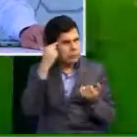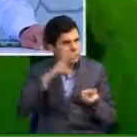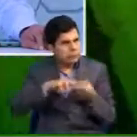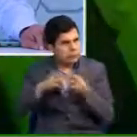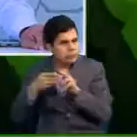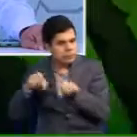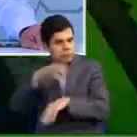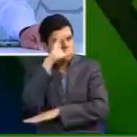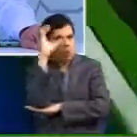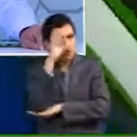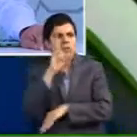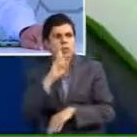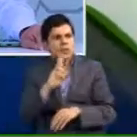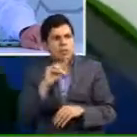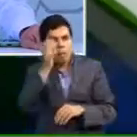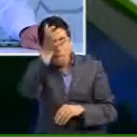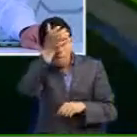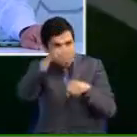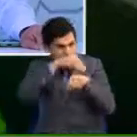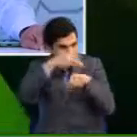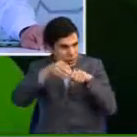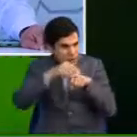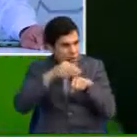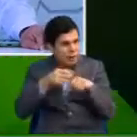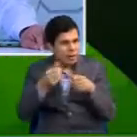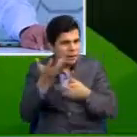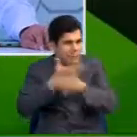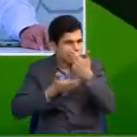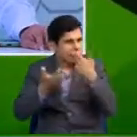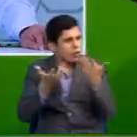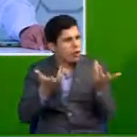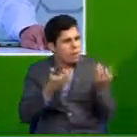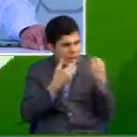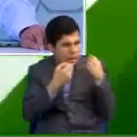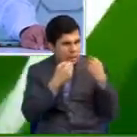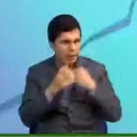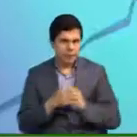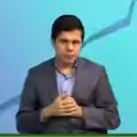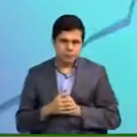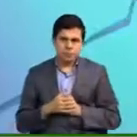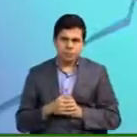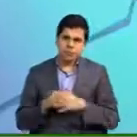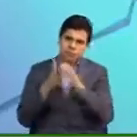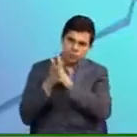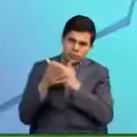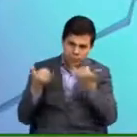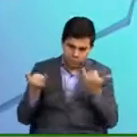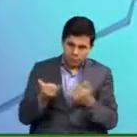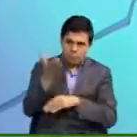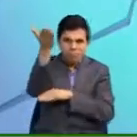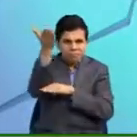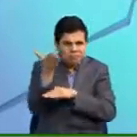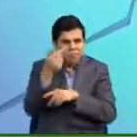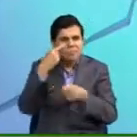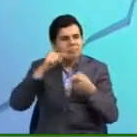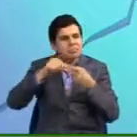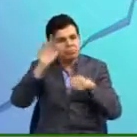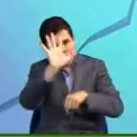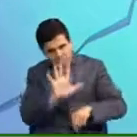entre colombia y venezuela con el tema del carbón bueno en relación con el combustible la solicitud de solicitud para toda la economía